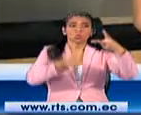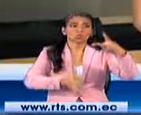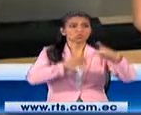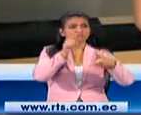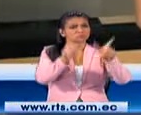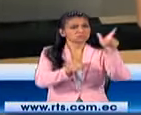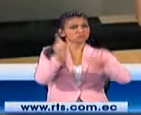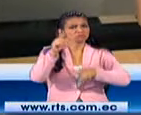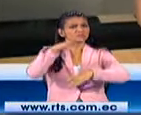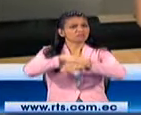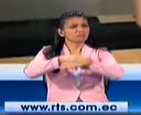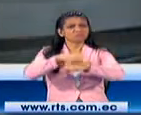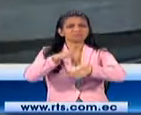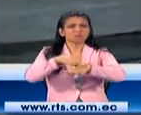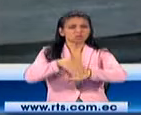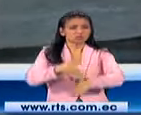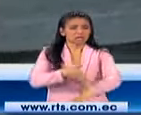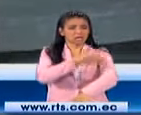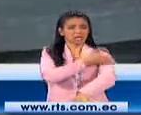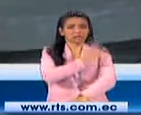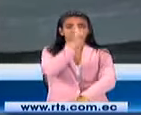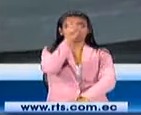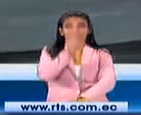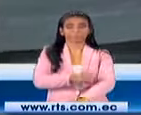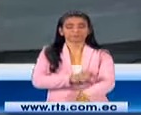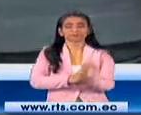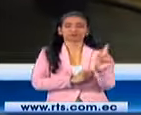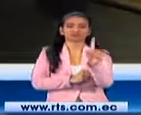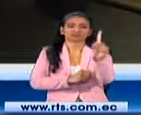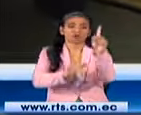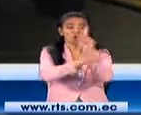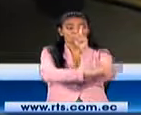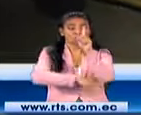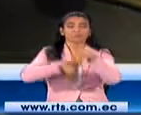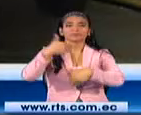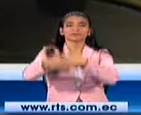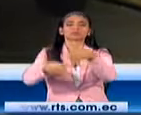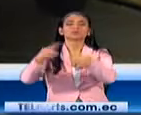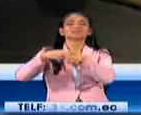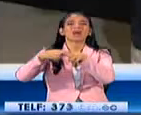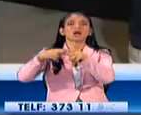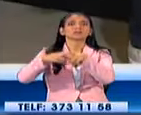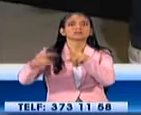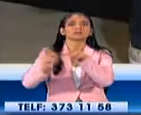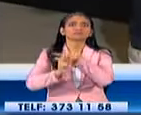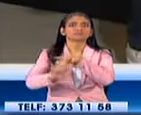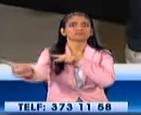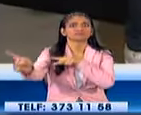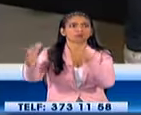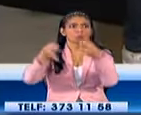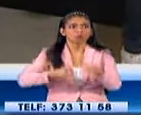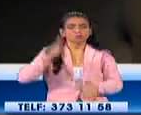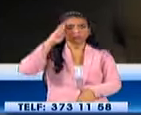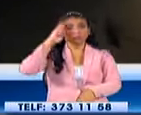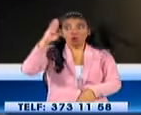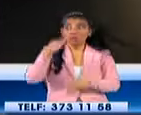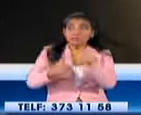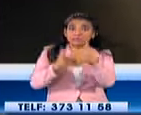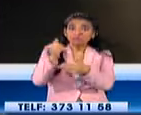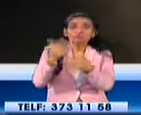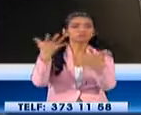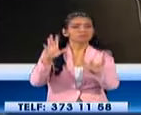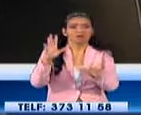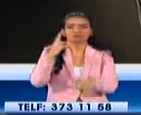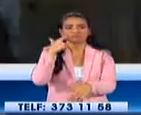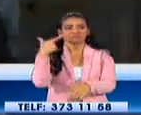estos sujetos acusados de haber asaltado a una persona y después huyeron en un taxi. Los delincuentes fueron interceptados por la policía minutos después de